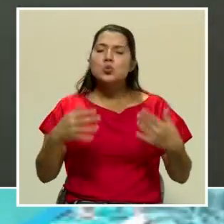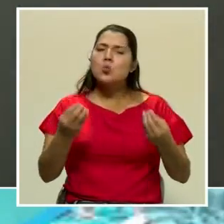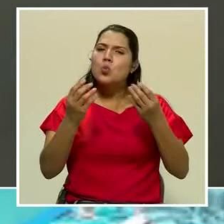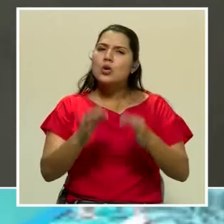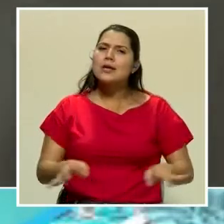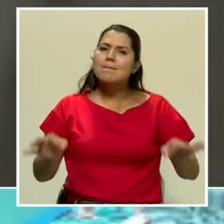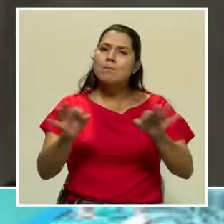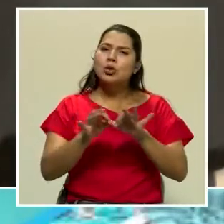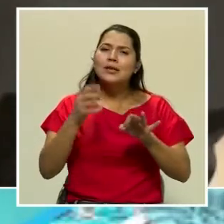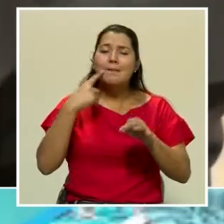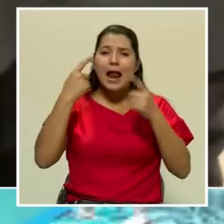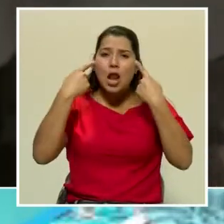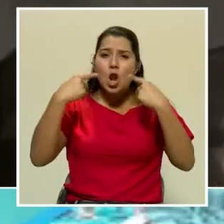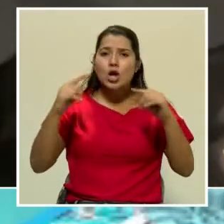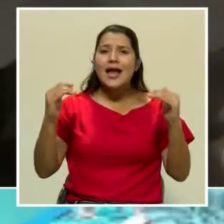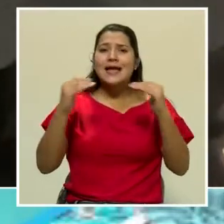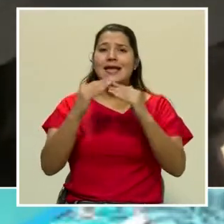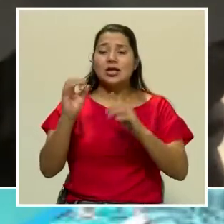de la que estamos luchando.